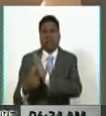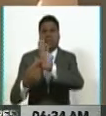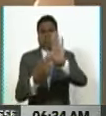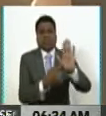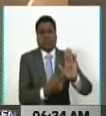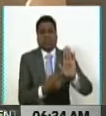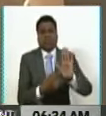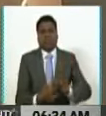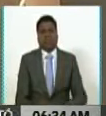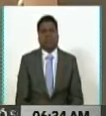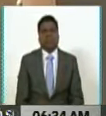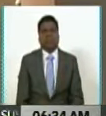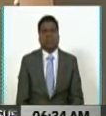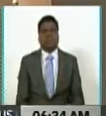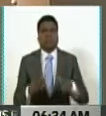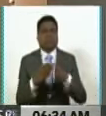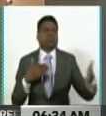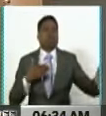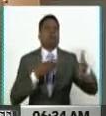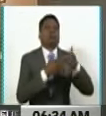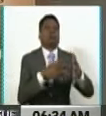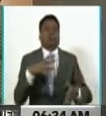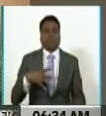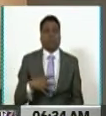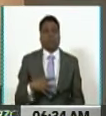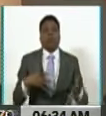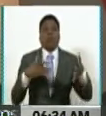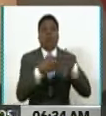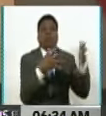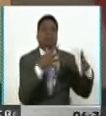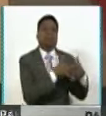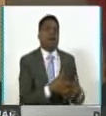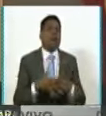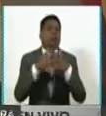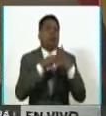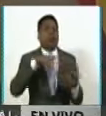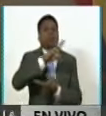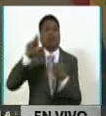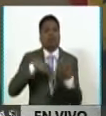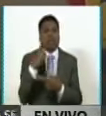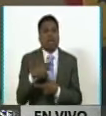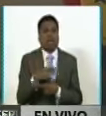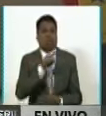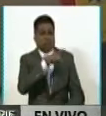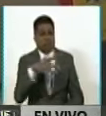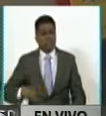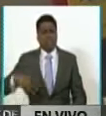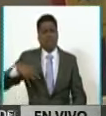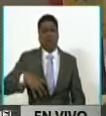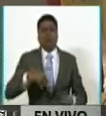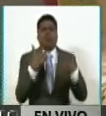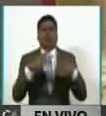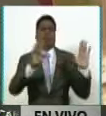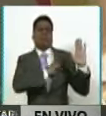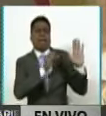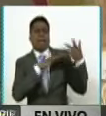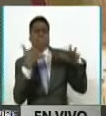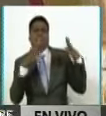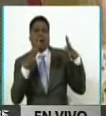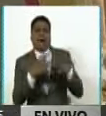zamoranos, antiimperialistas y revolucionarios. Oligarca temblada, ¡viva la libertad!